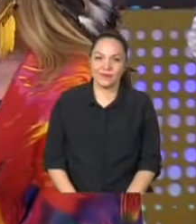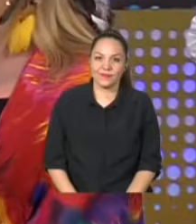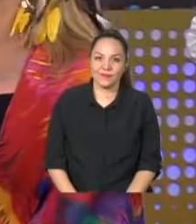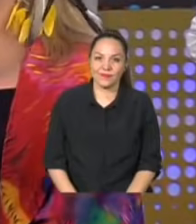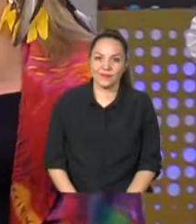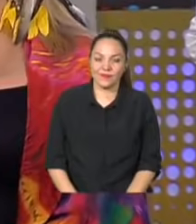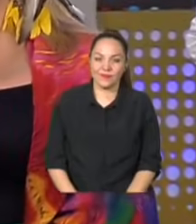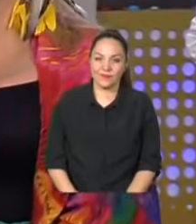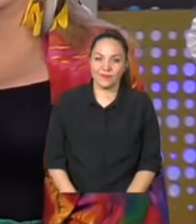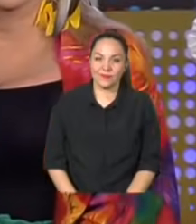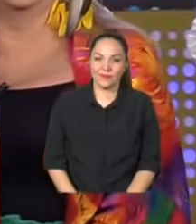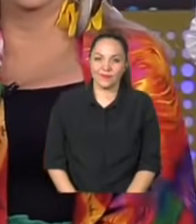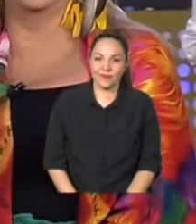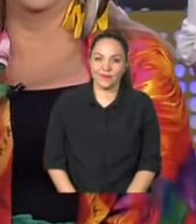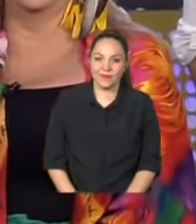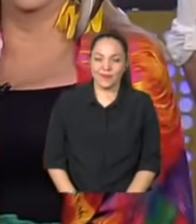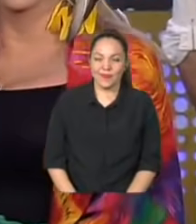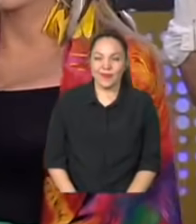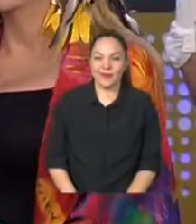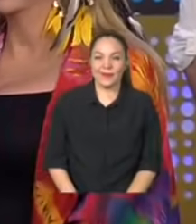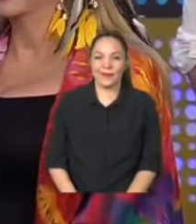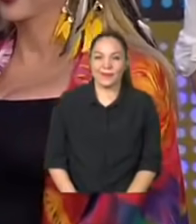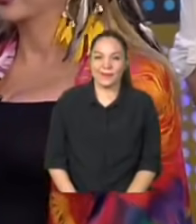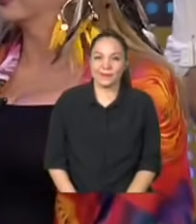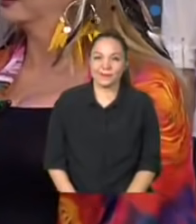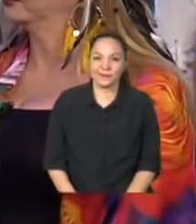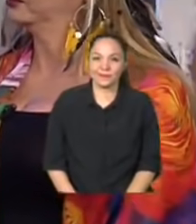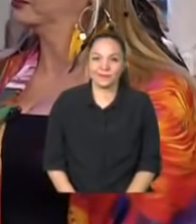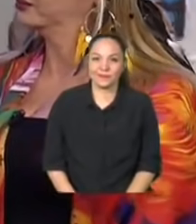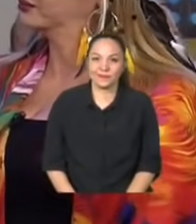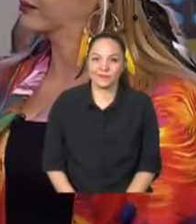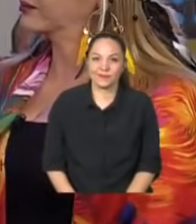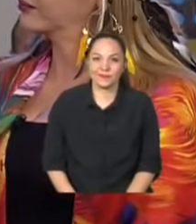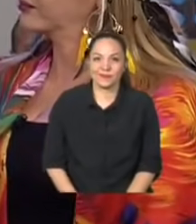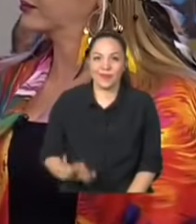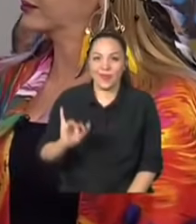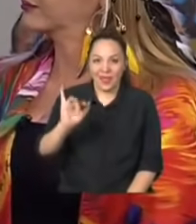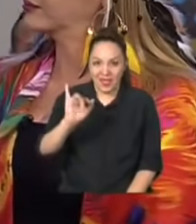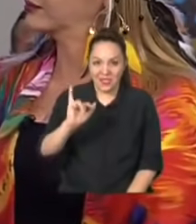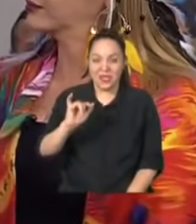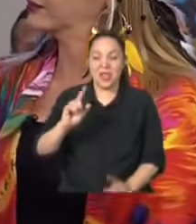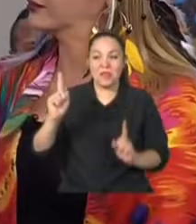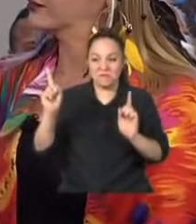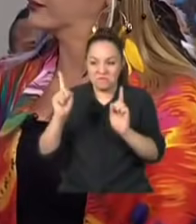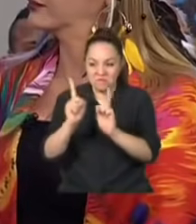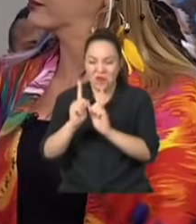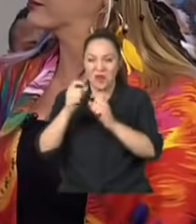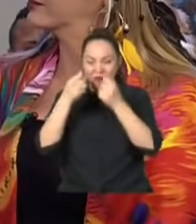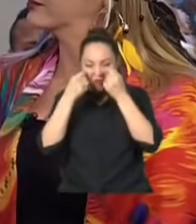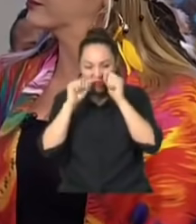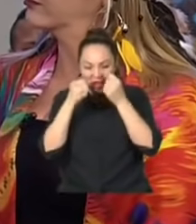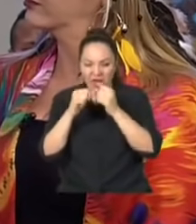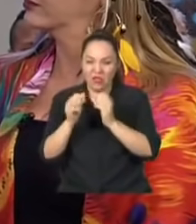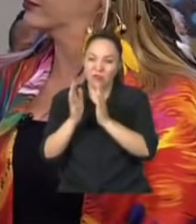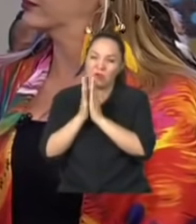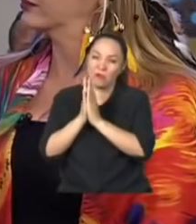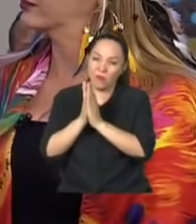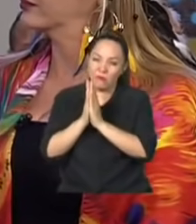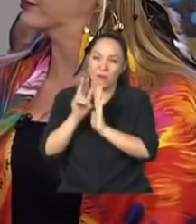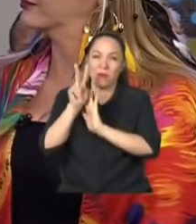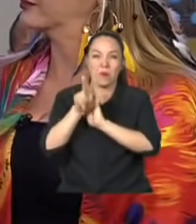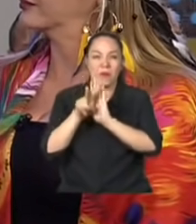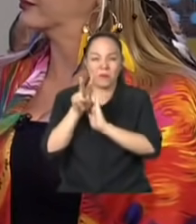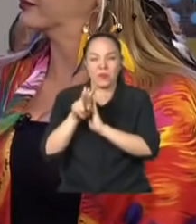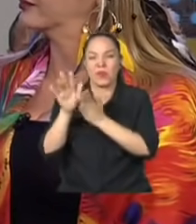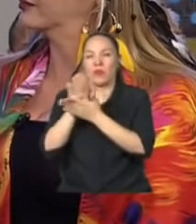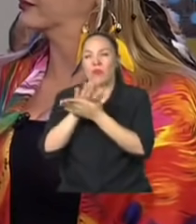programa estamos? Hombre, Chapolín. No, sí, vino llorando conmigo aquí fuera de cámaras que por favor borrara el video. No, no, no, de su...